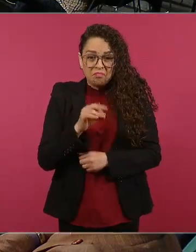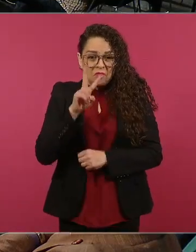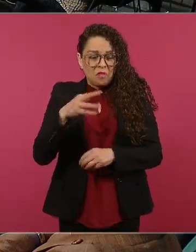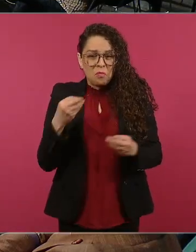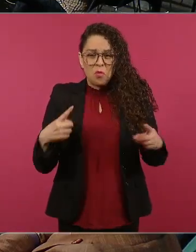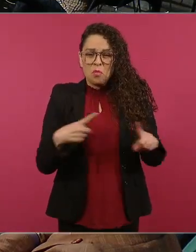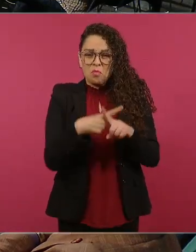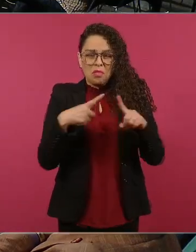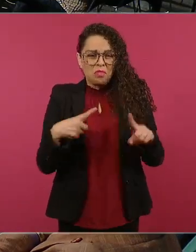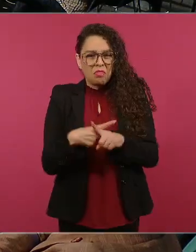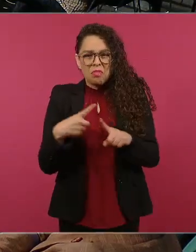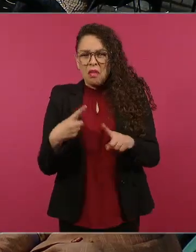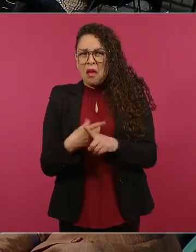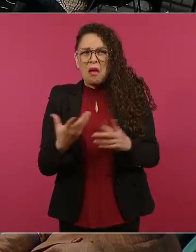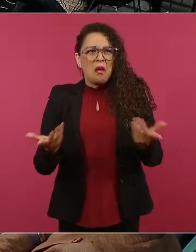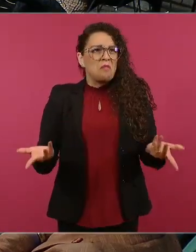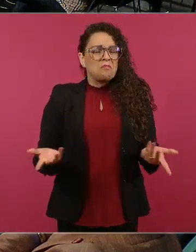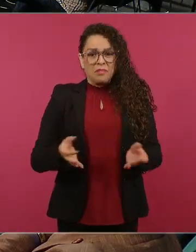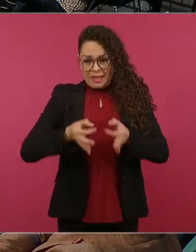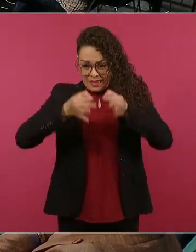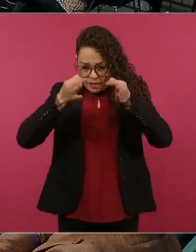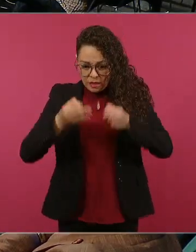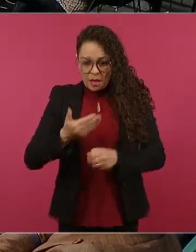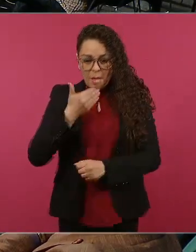contradictorio, ambiguo.